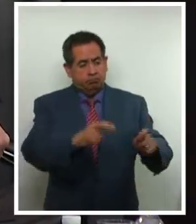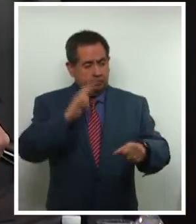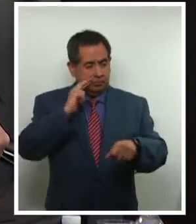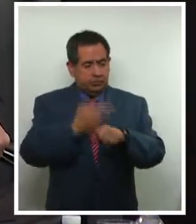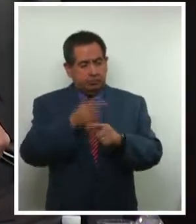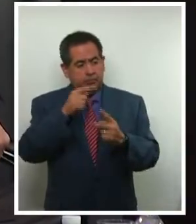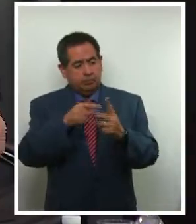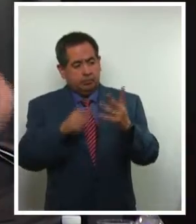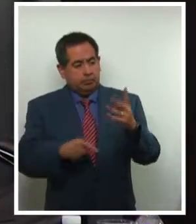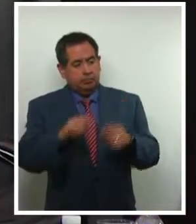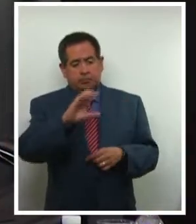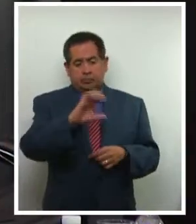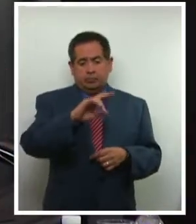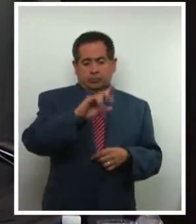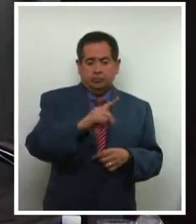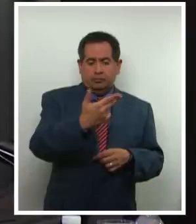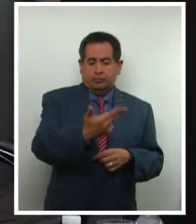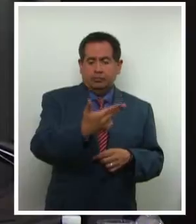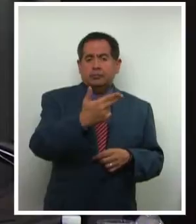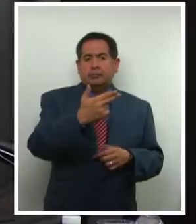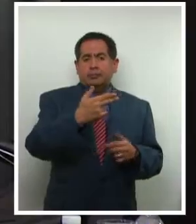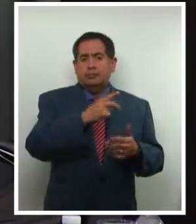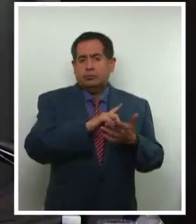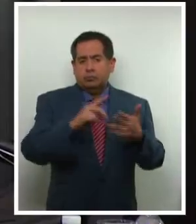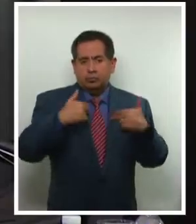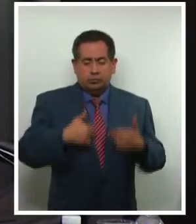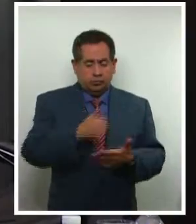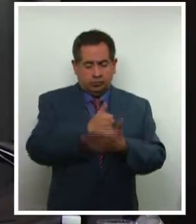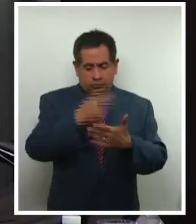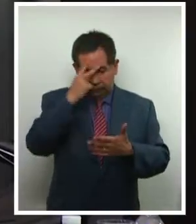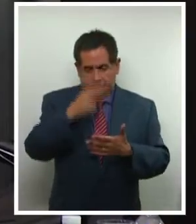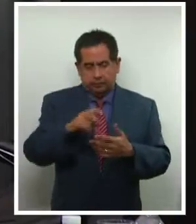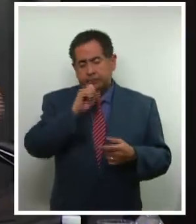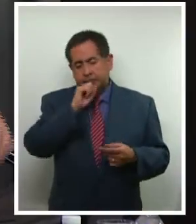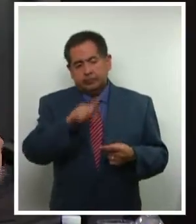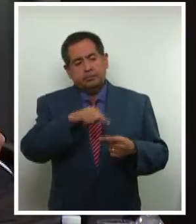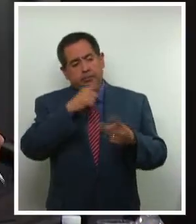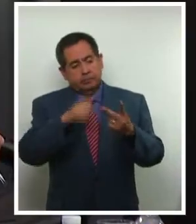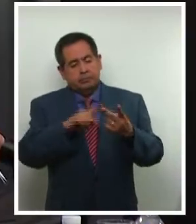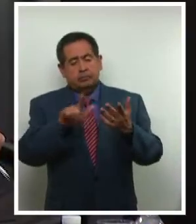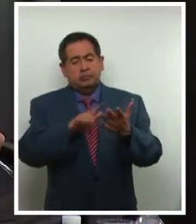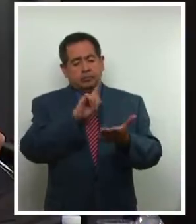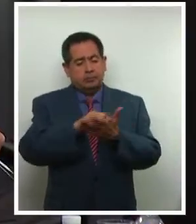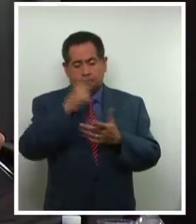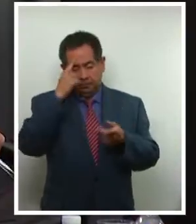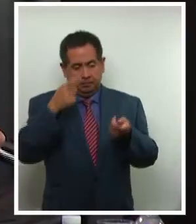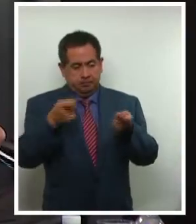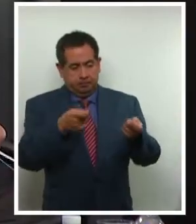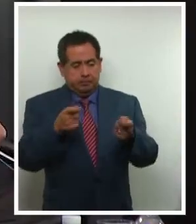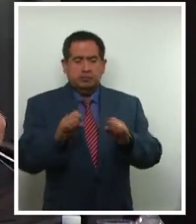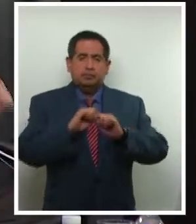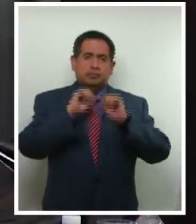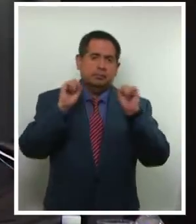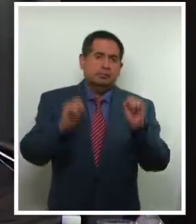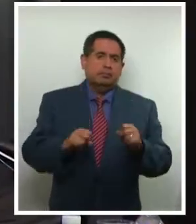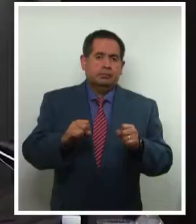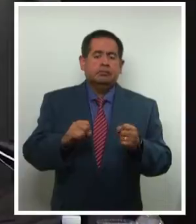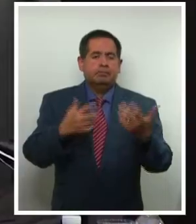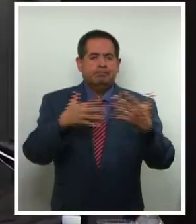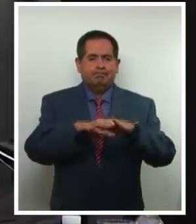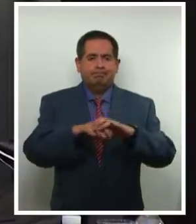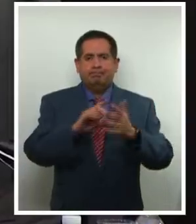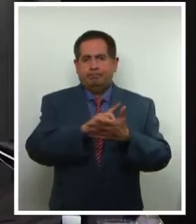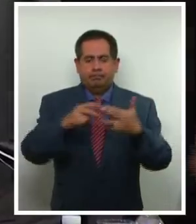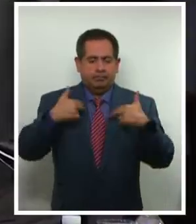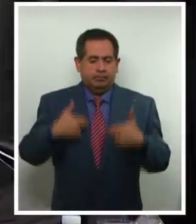de la Comisión de Derechos Humanos de la Ciudad de México, así como la ley para regular el sistema integral de derechos humanos